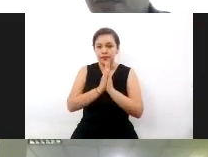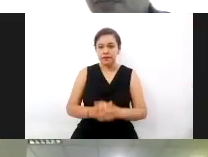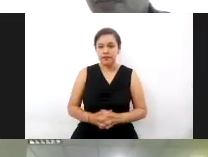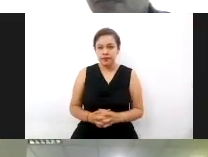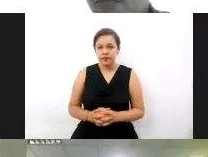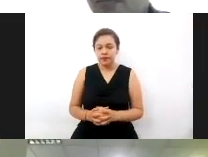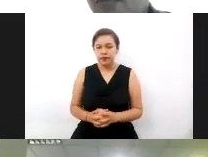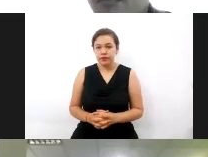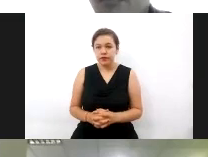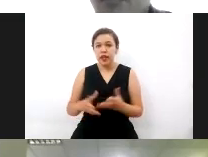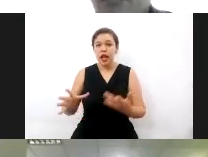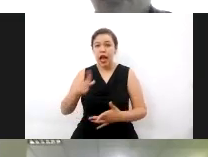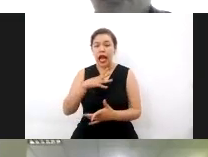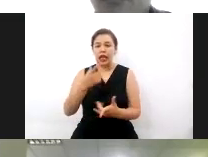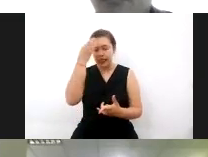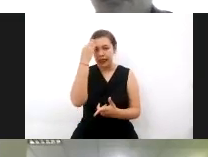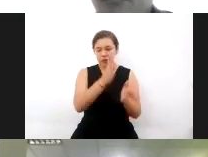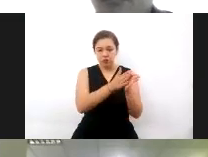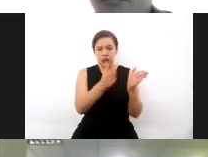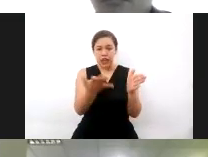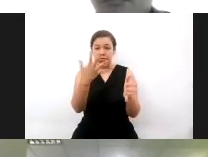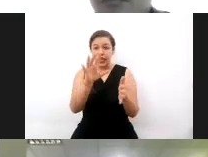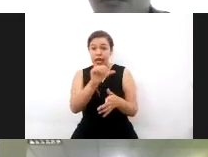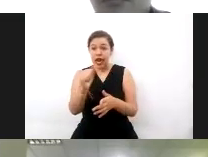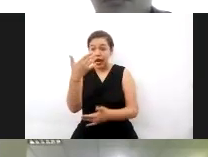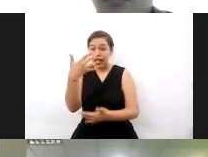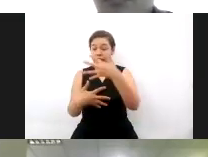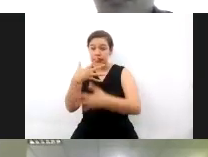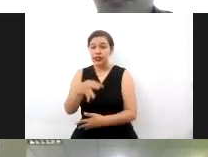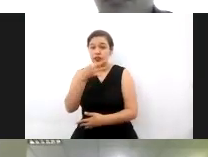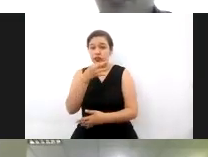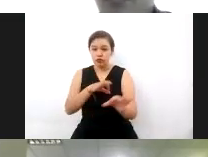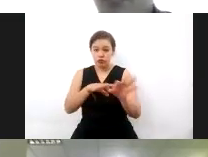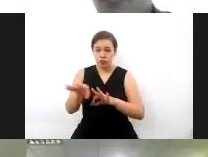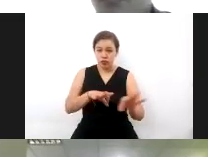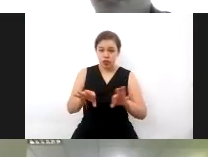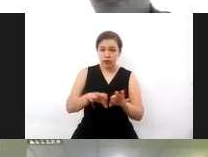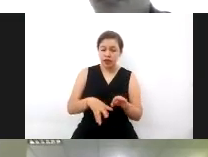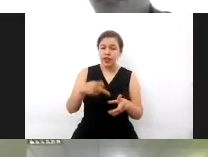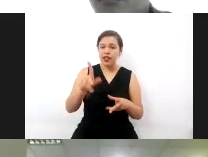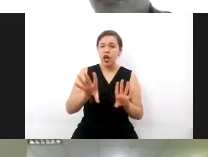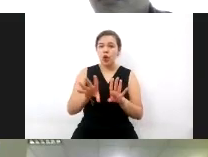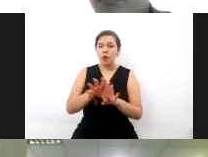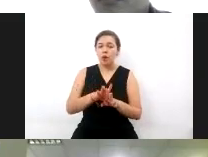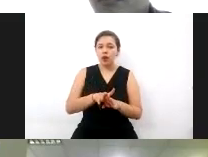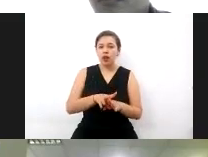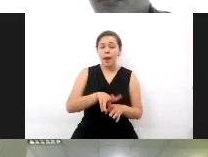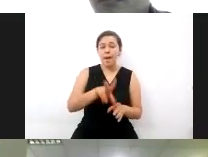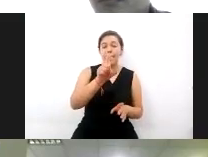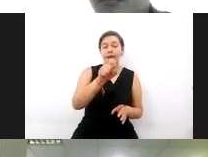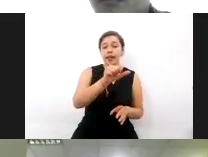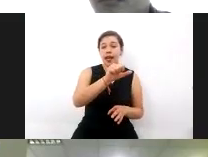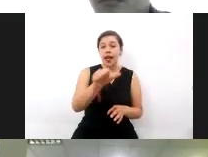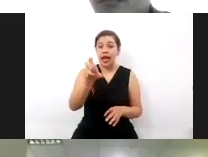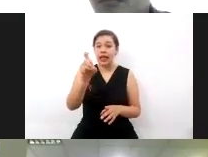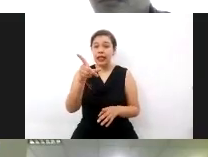Hay que trabajar en intervalos de 10 a 15 minutos y dejar que la solución se impregne de 20 a 30 minutos.